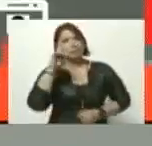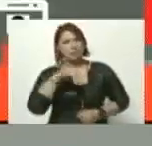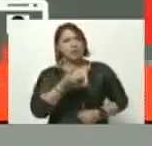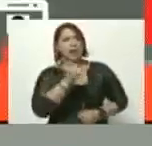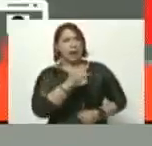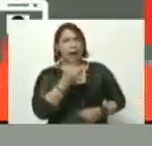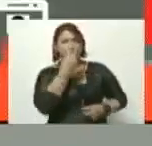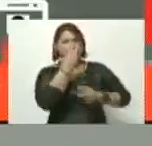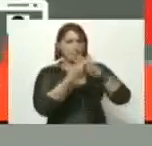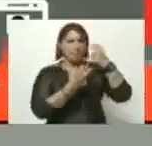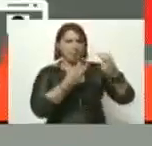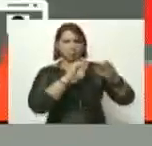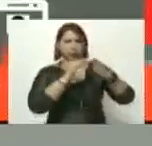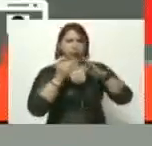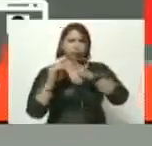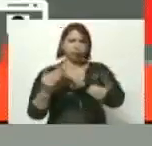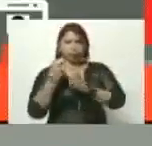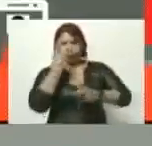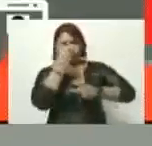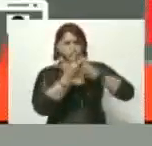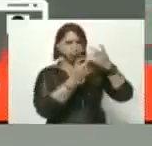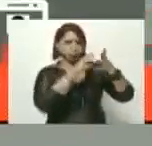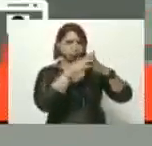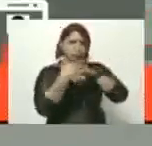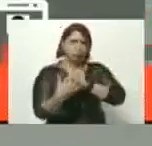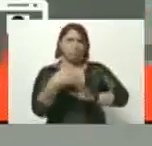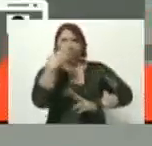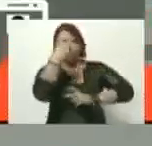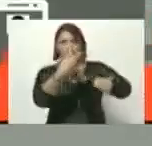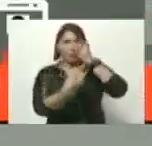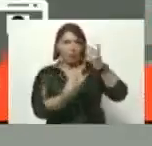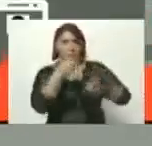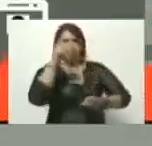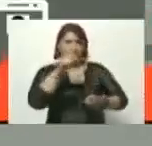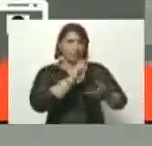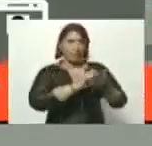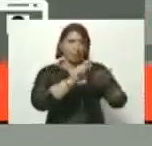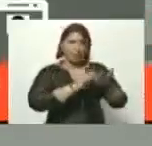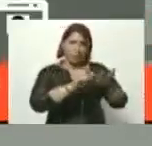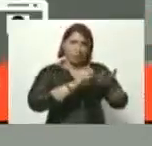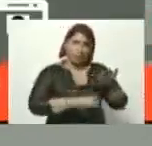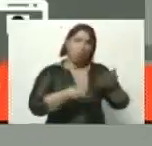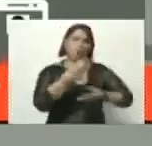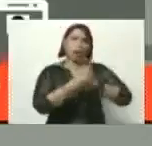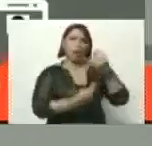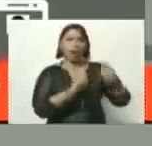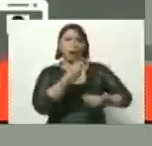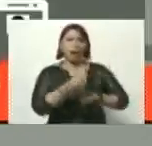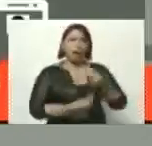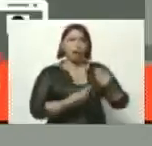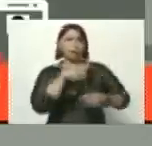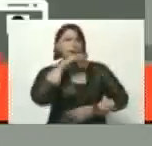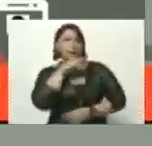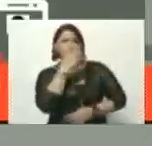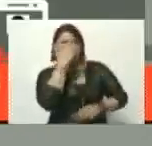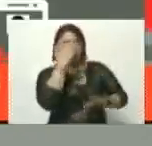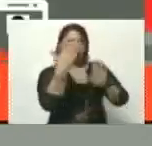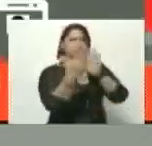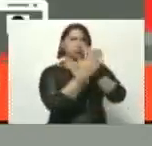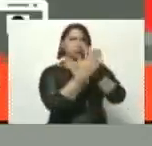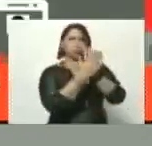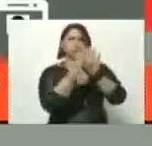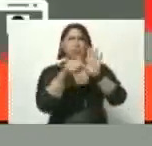las comunidades, también están en los barrios, también censan, también hacen el cara a cara con nuestra gente, levantando